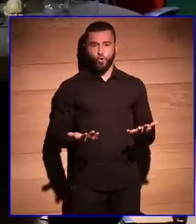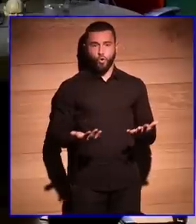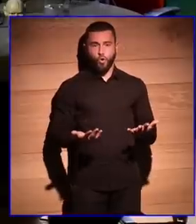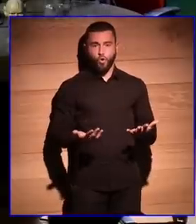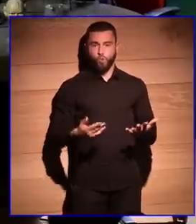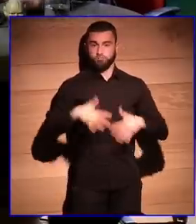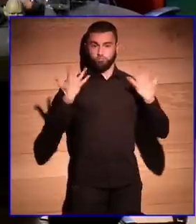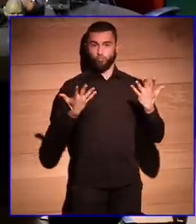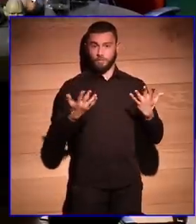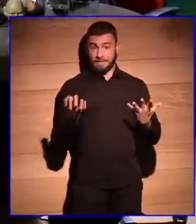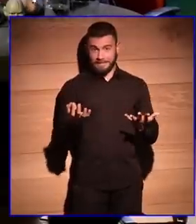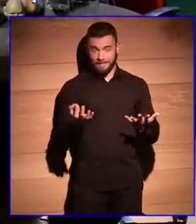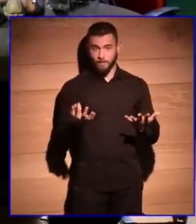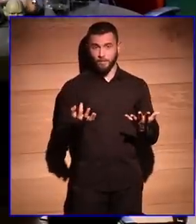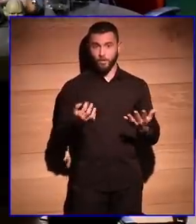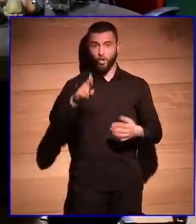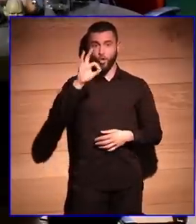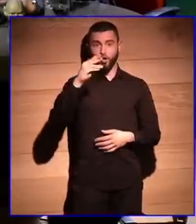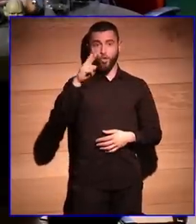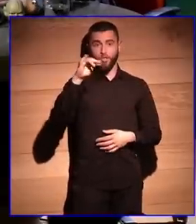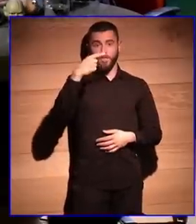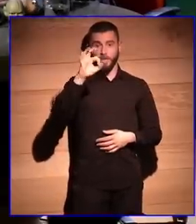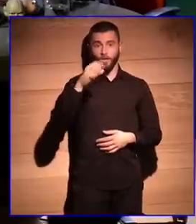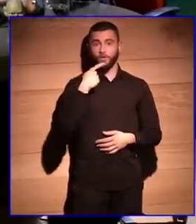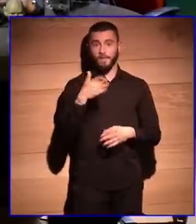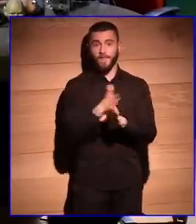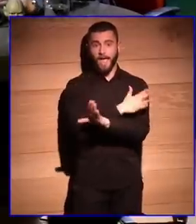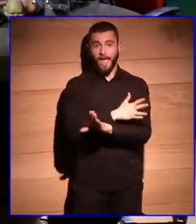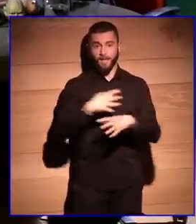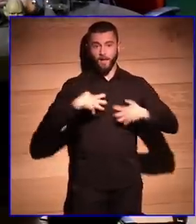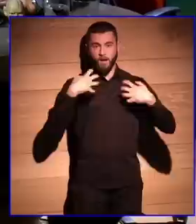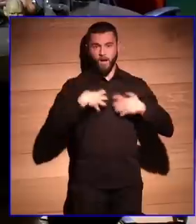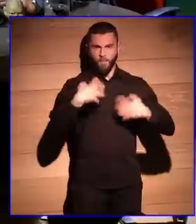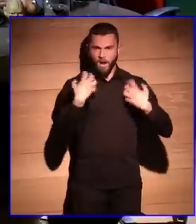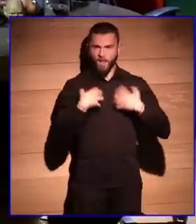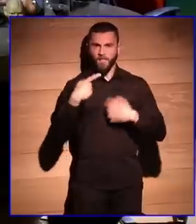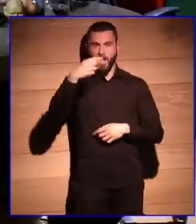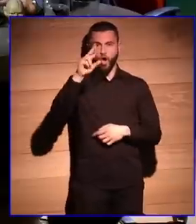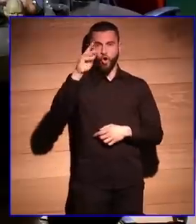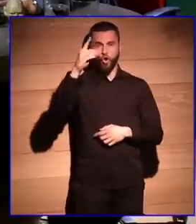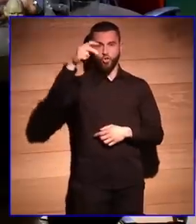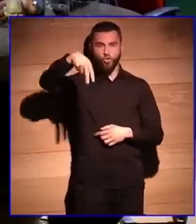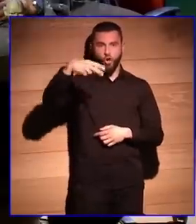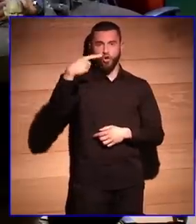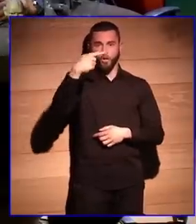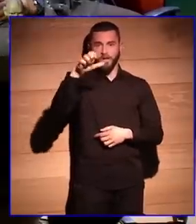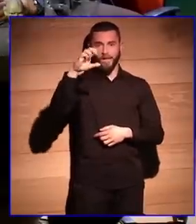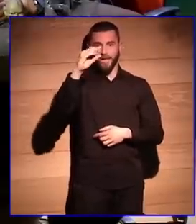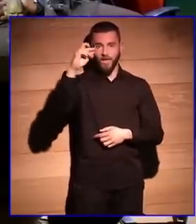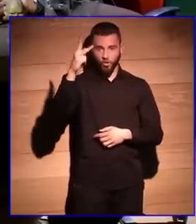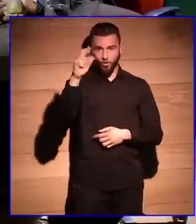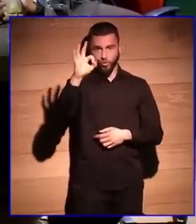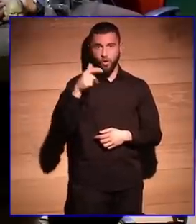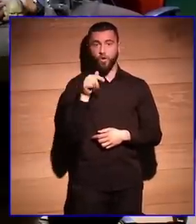Lo sorprendente es que, como decía Rodrigo antes, refiriéndose a la avaricia de Gordon Gekko, esto hace 20 años hubiera